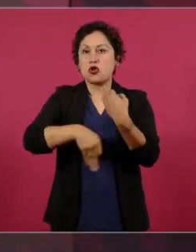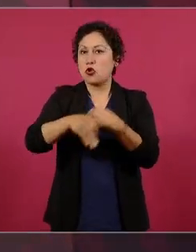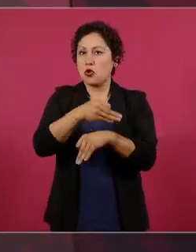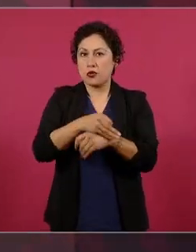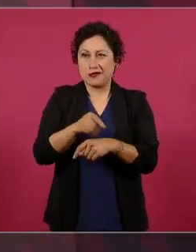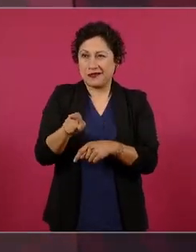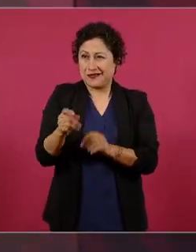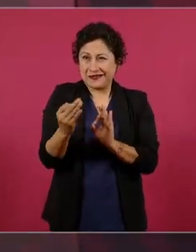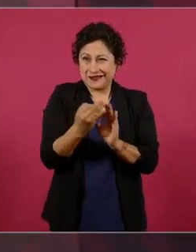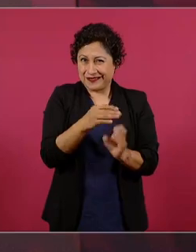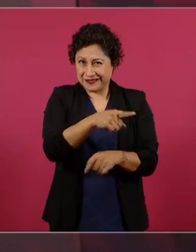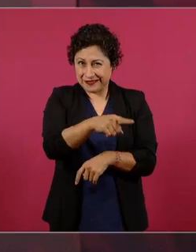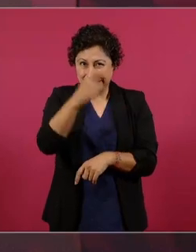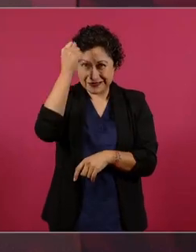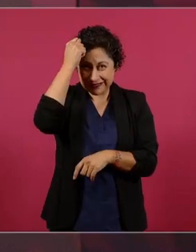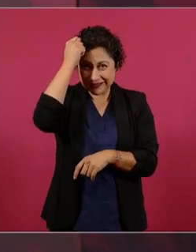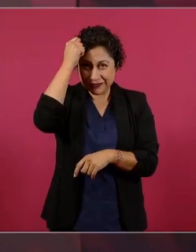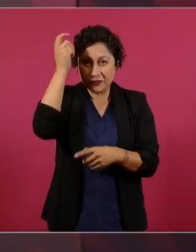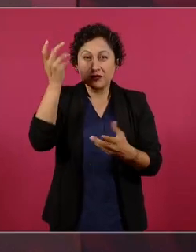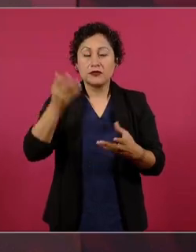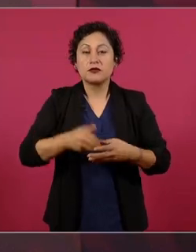Texcoco.